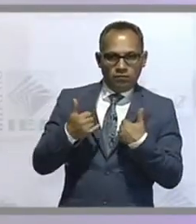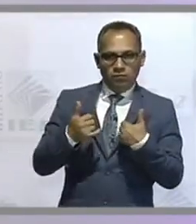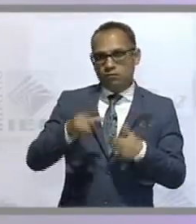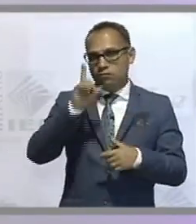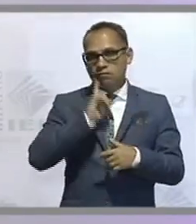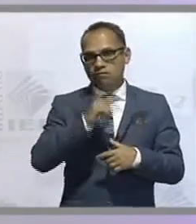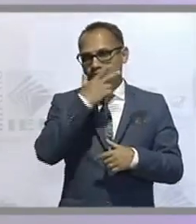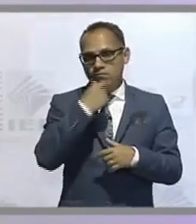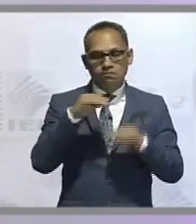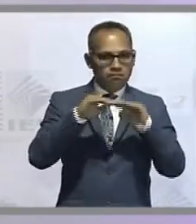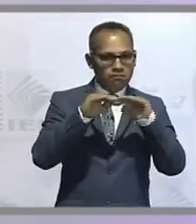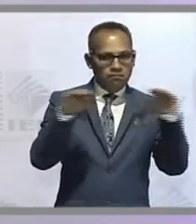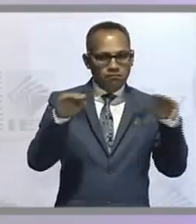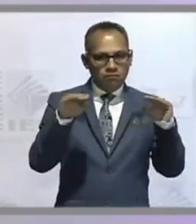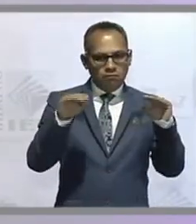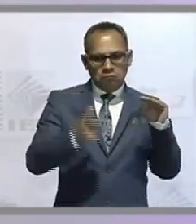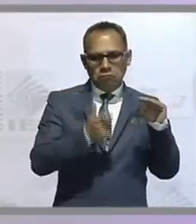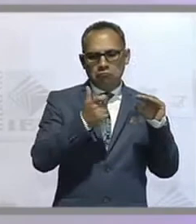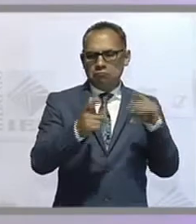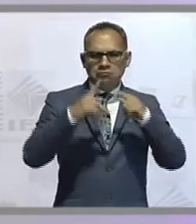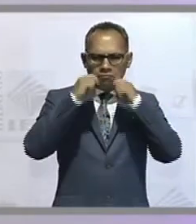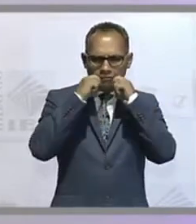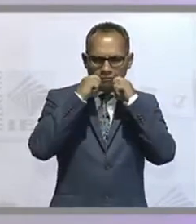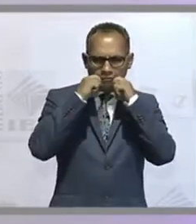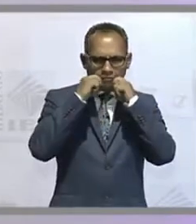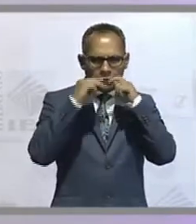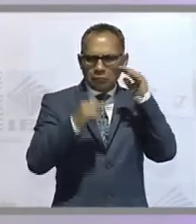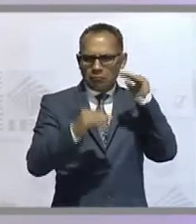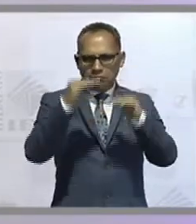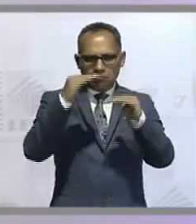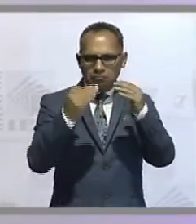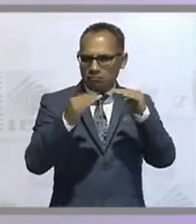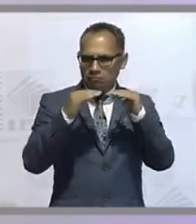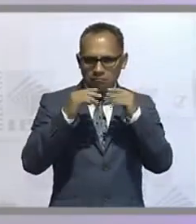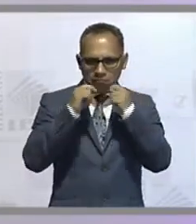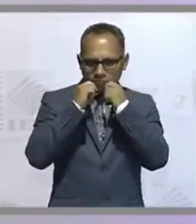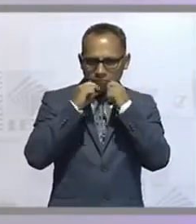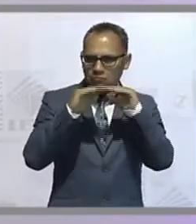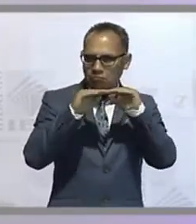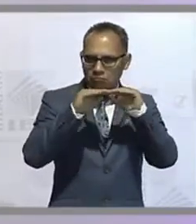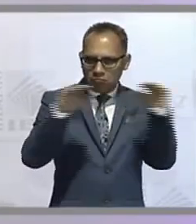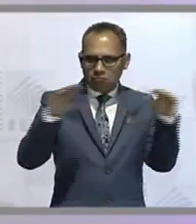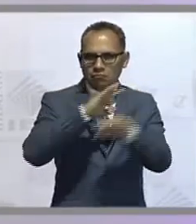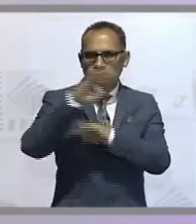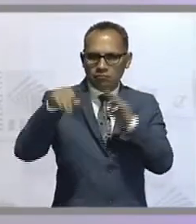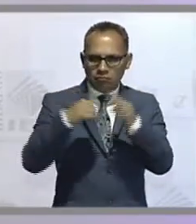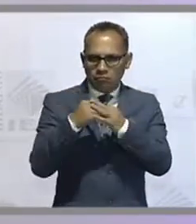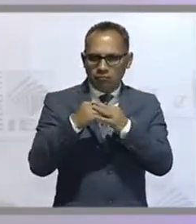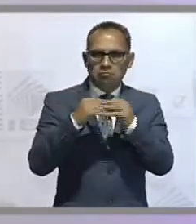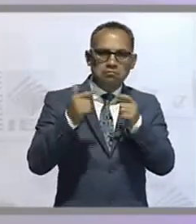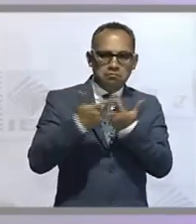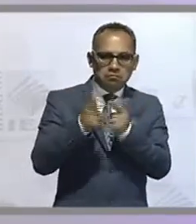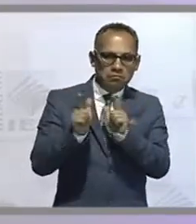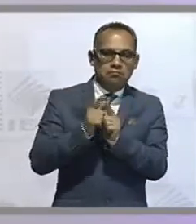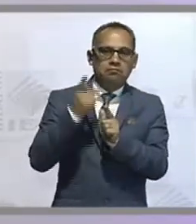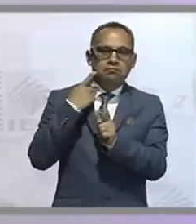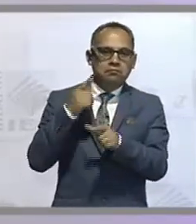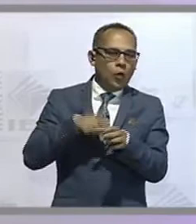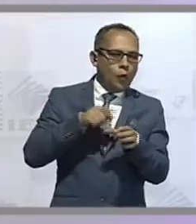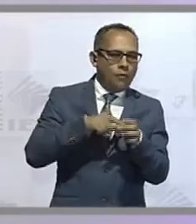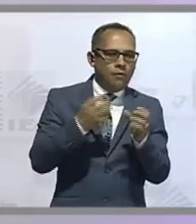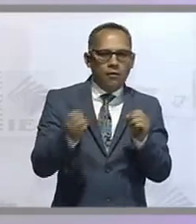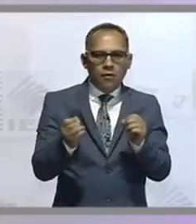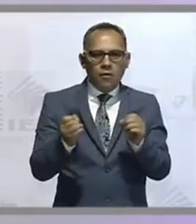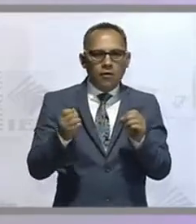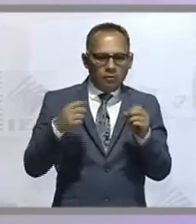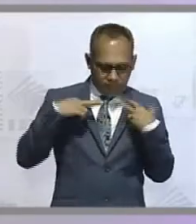del nivel socioeconómico que tengamos es exactamente lo mismo no por un color de partido o por un vestido o un pantalón